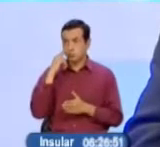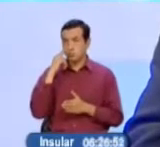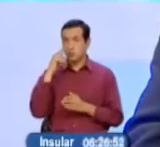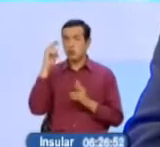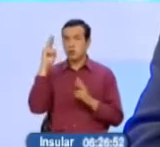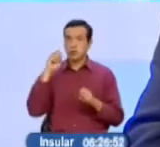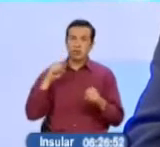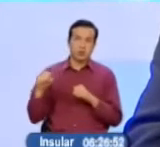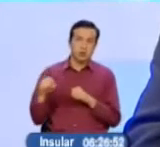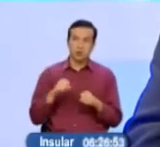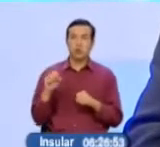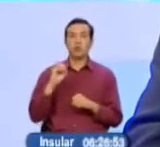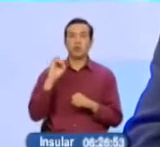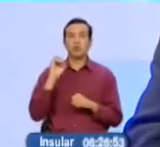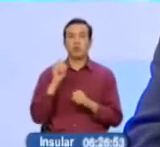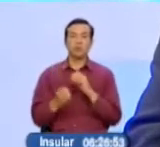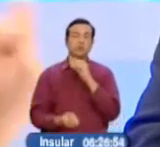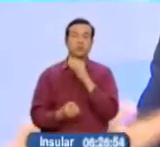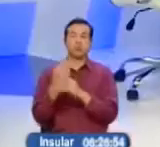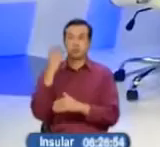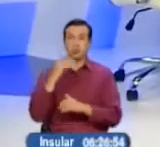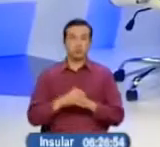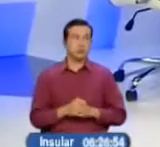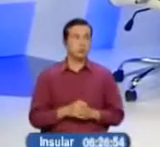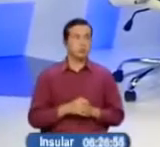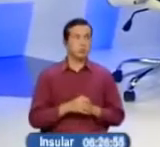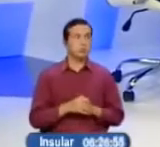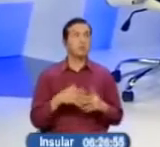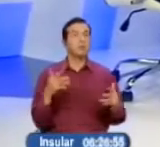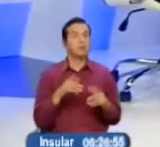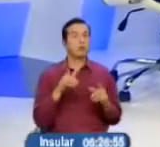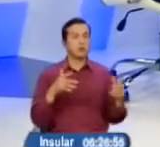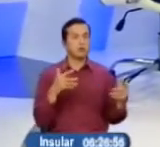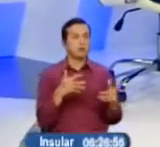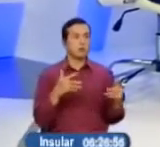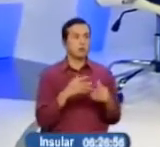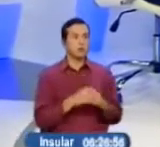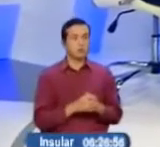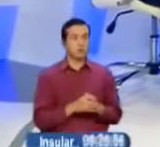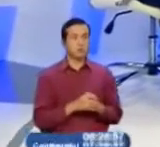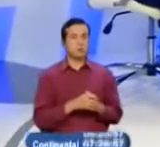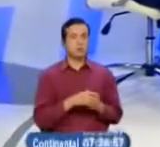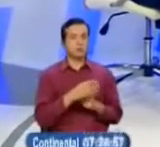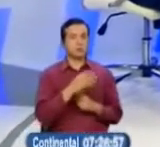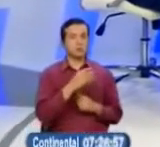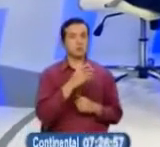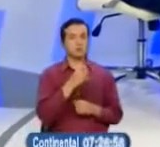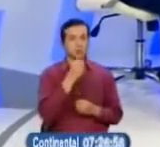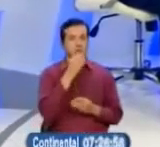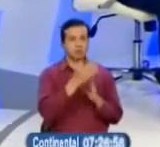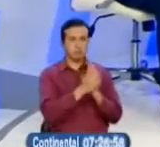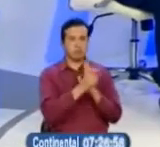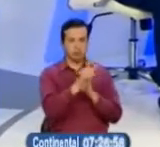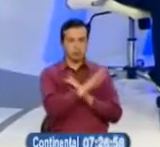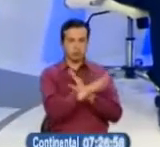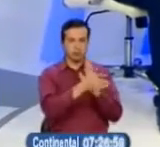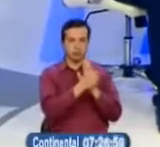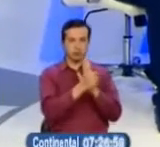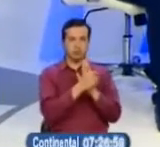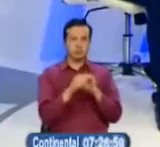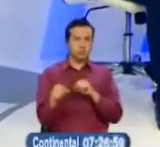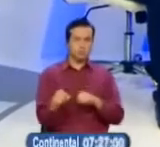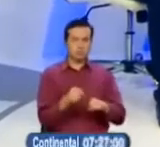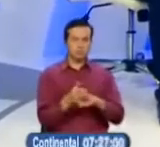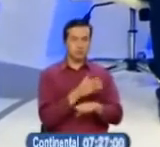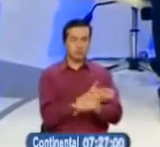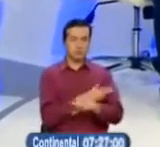cuestiones sísmicas o en cuestiones volcánicas. Se vuelve más atenta, pero también se vuelve más nerviosa. Ahora, para ir educando, es decir, el movimiento último